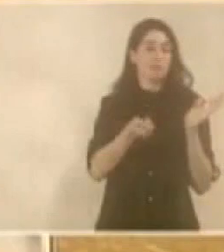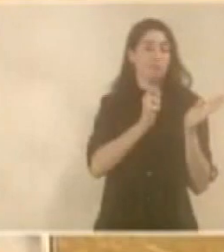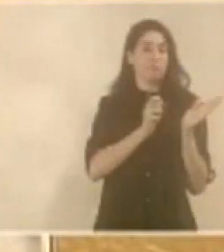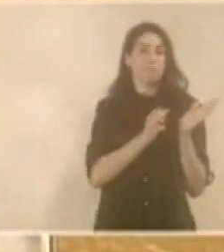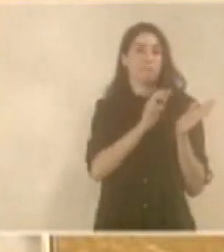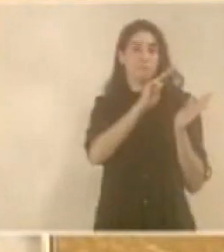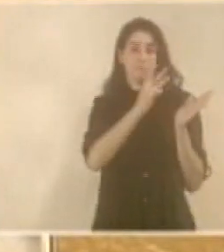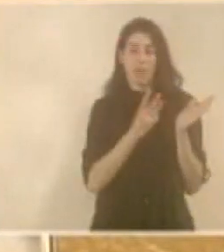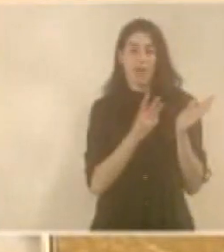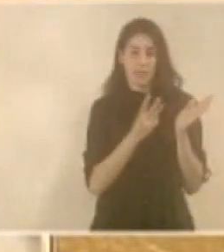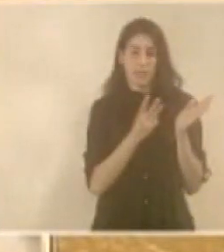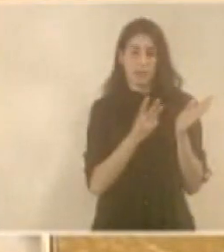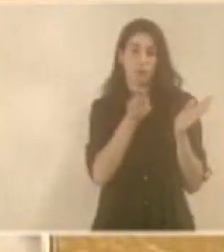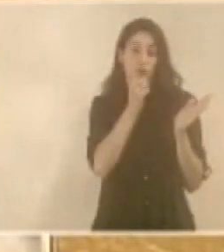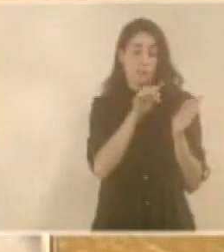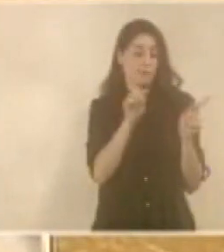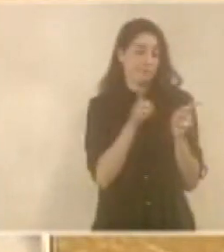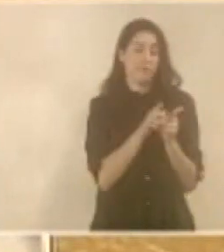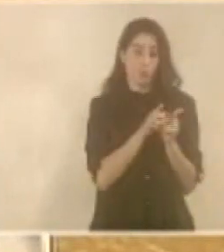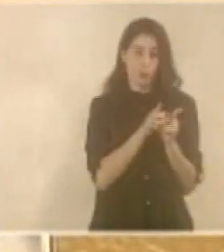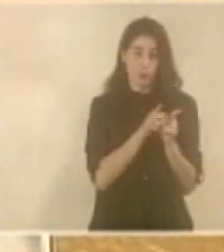cronista oficial de esta ciudad.